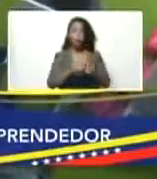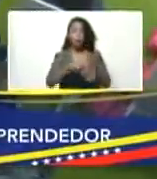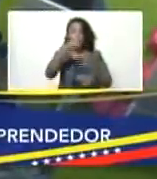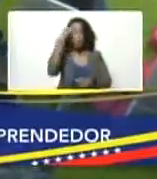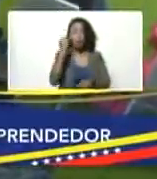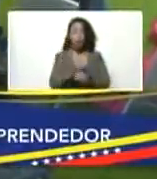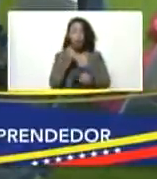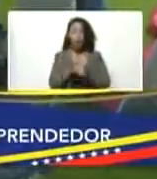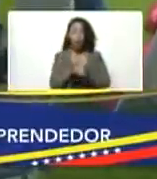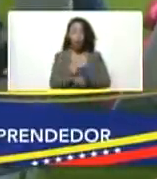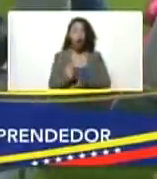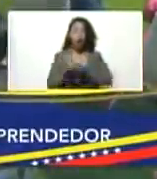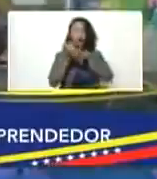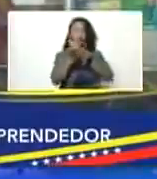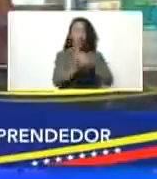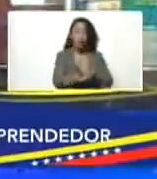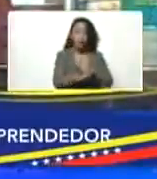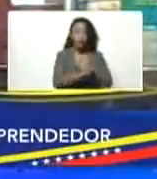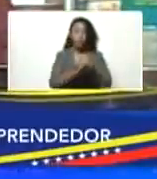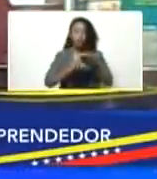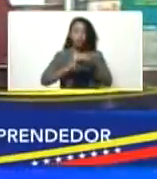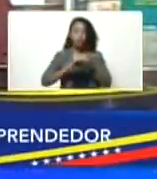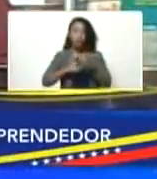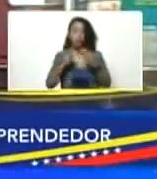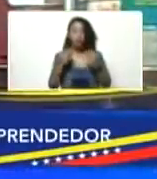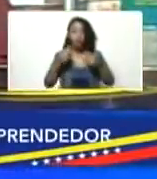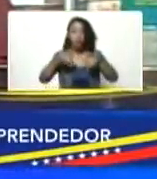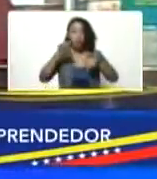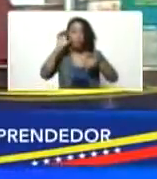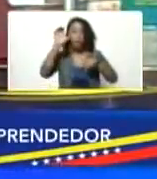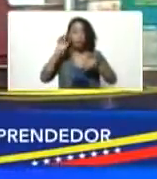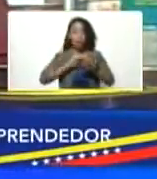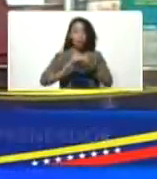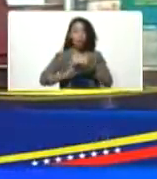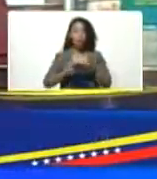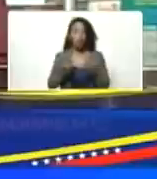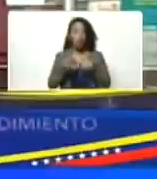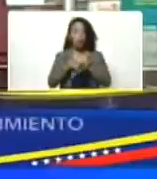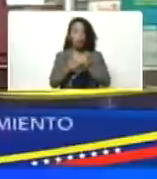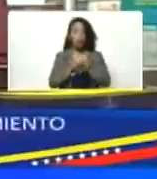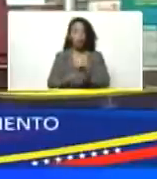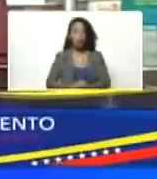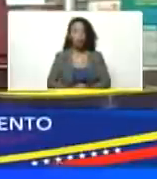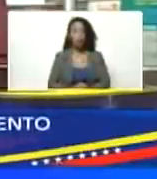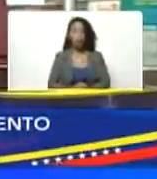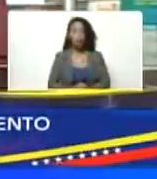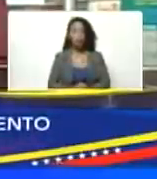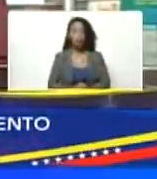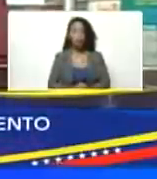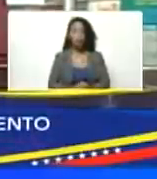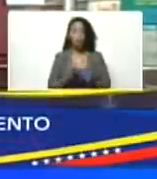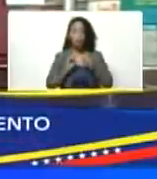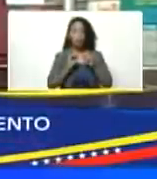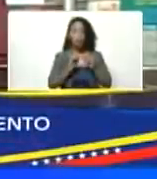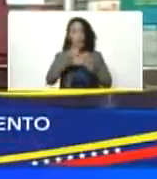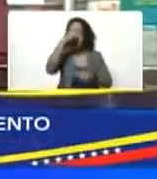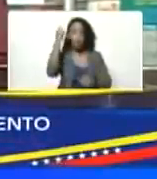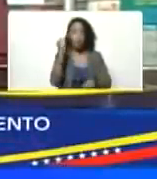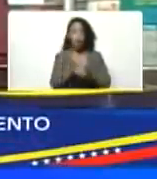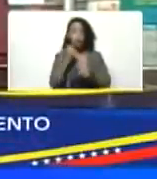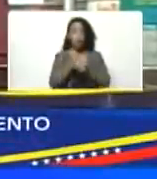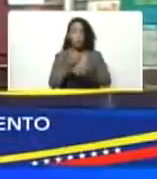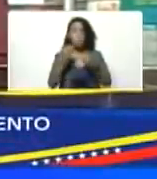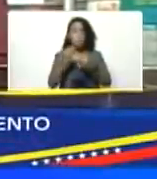para ayudar la recuperación económica del país, la recuperación integral, siga legislando